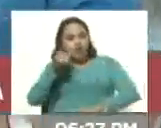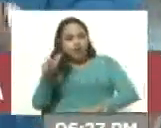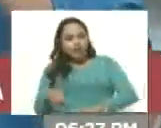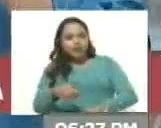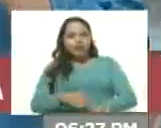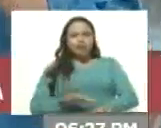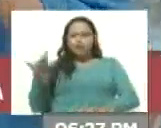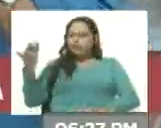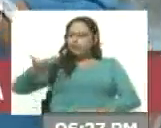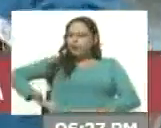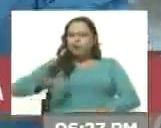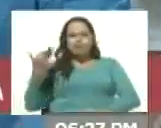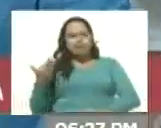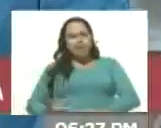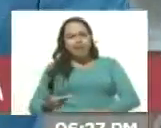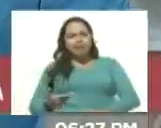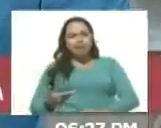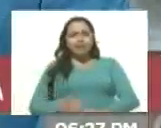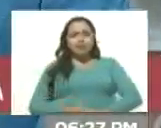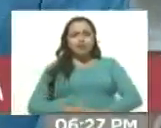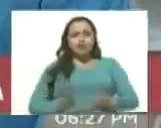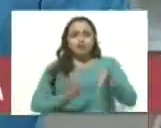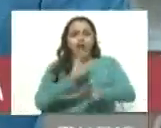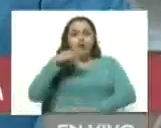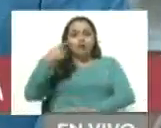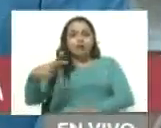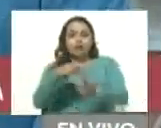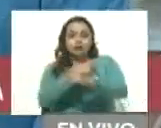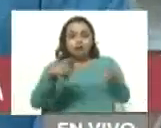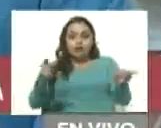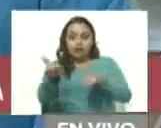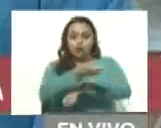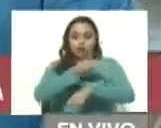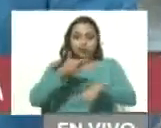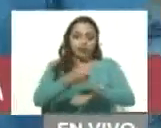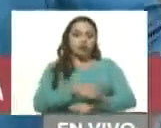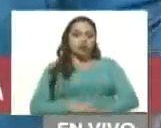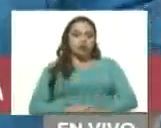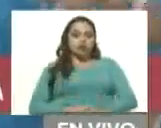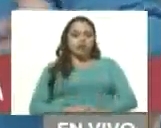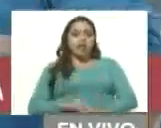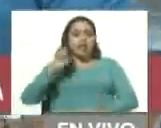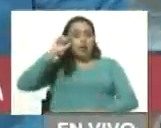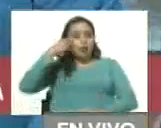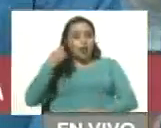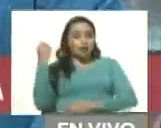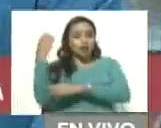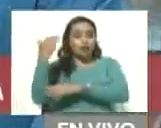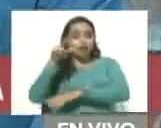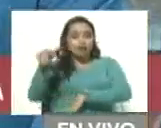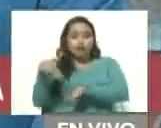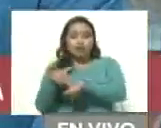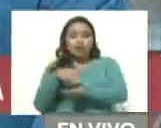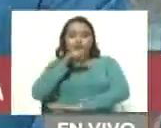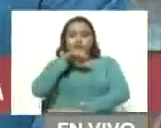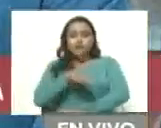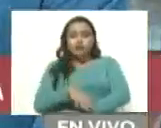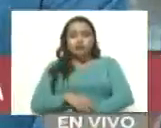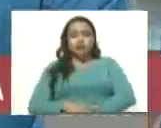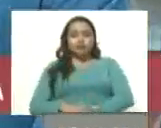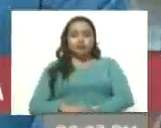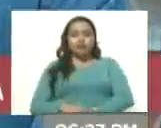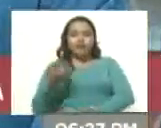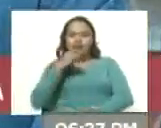un elemento principal de la política pública de gobierno ya que en el marco de este congreso nacional de historia actualmente